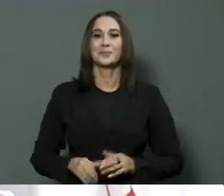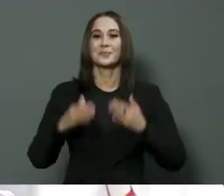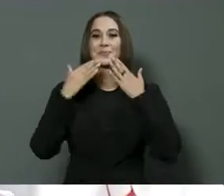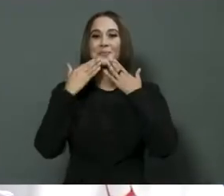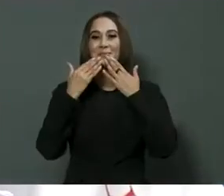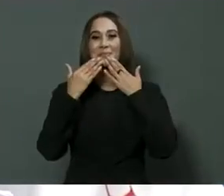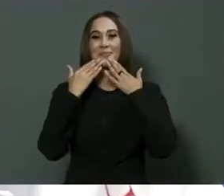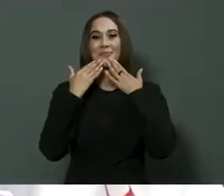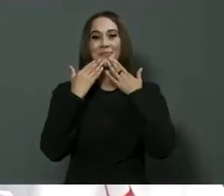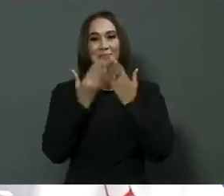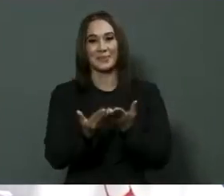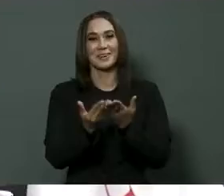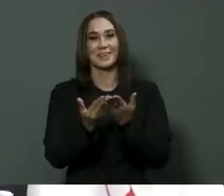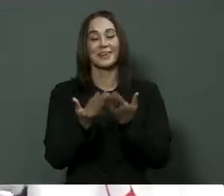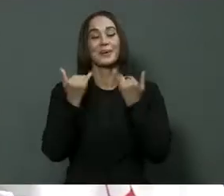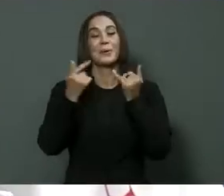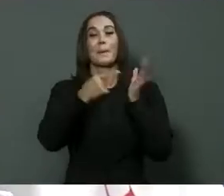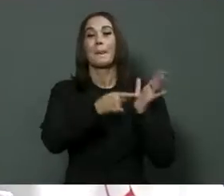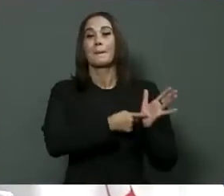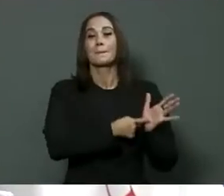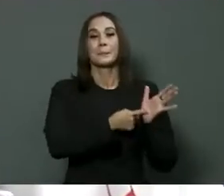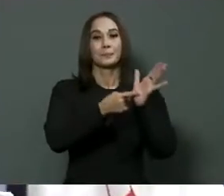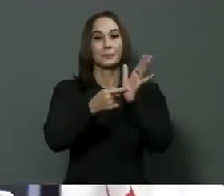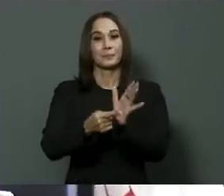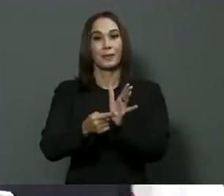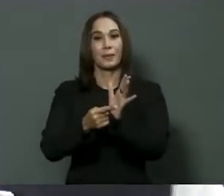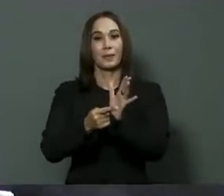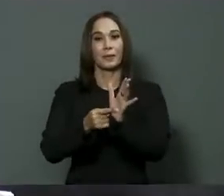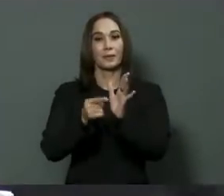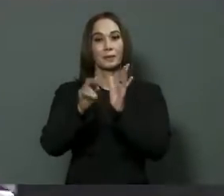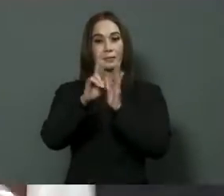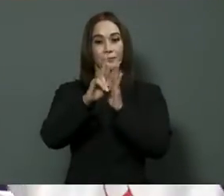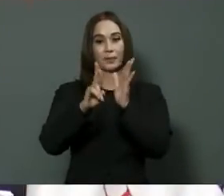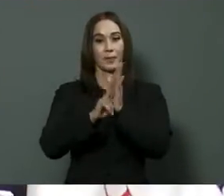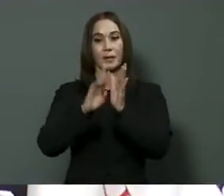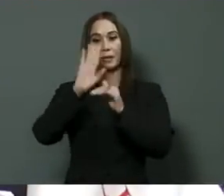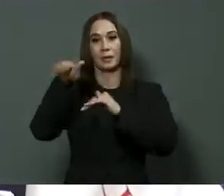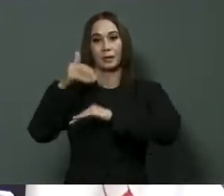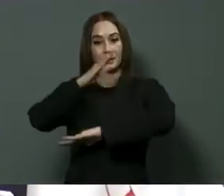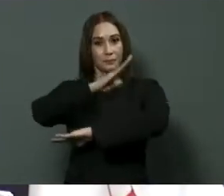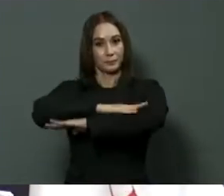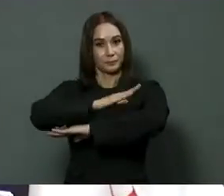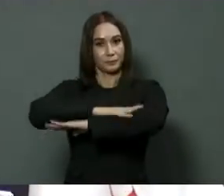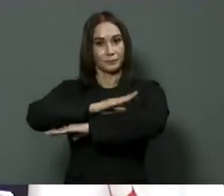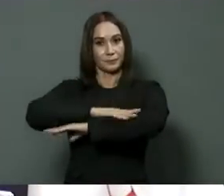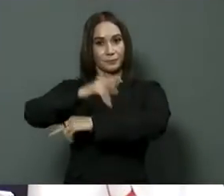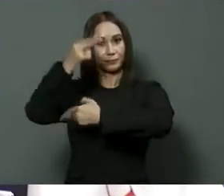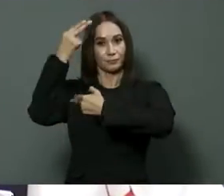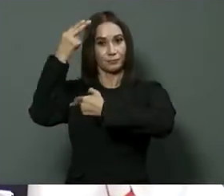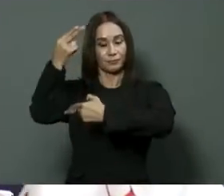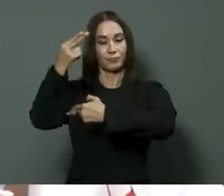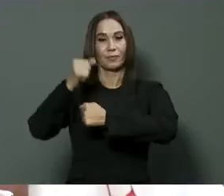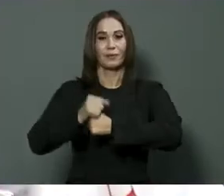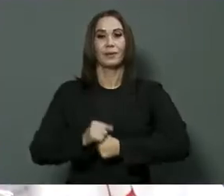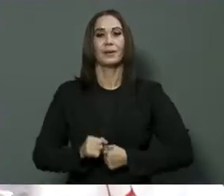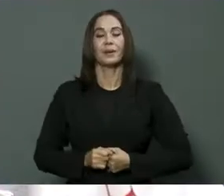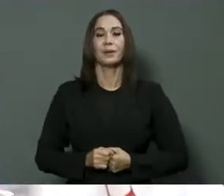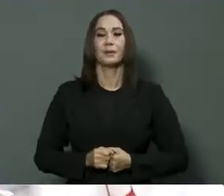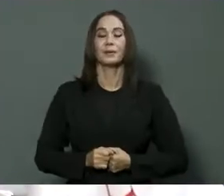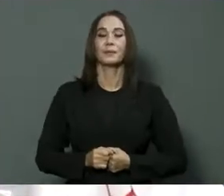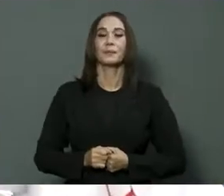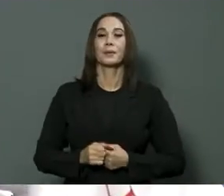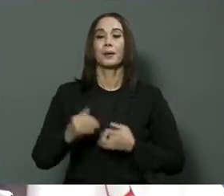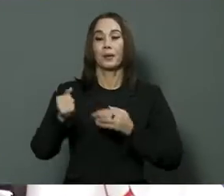Gracias, vamos a hacer una presentación formal de los integrantes de la mesa de honor.